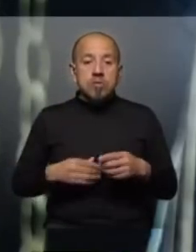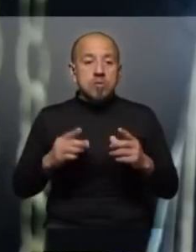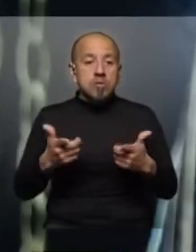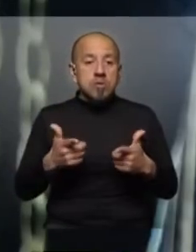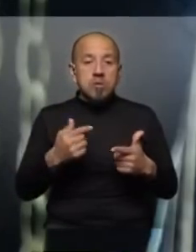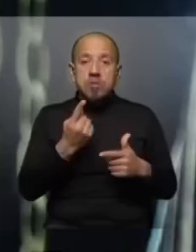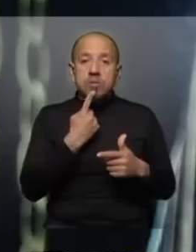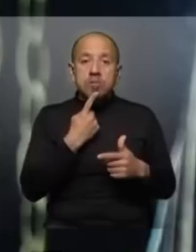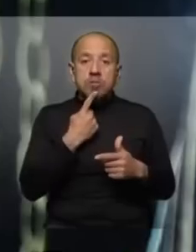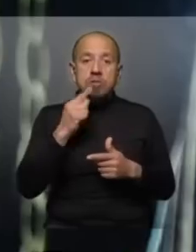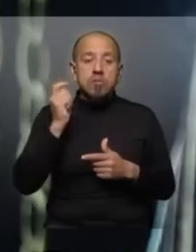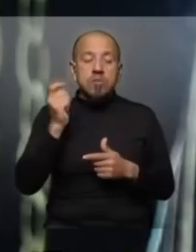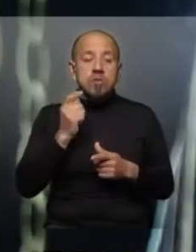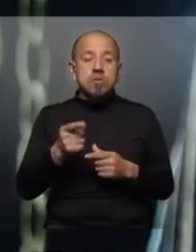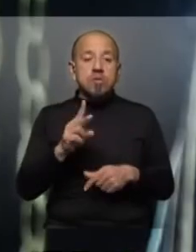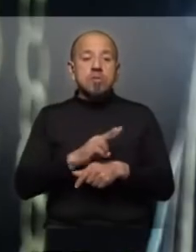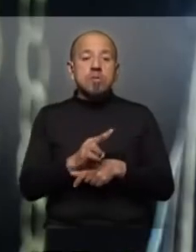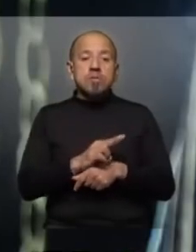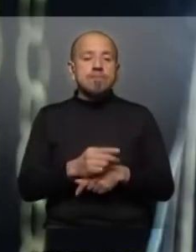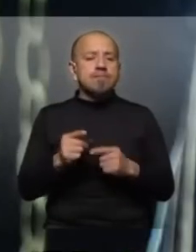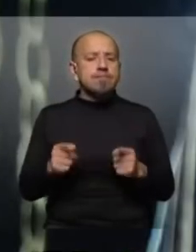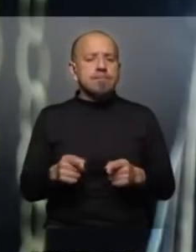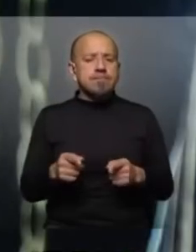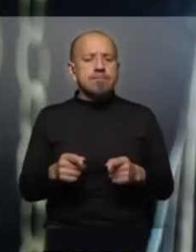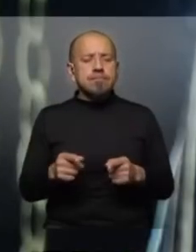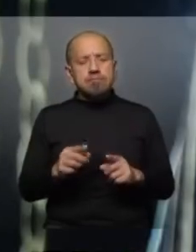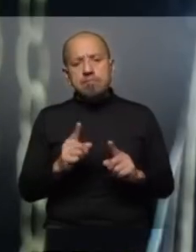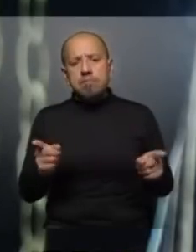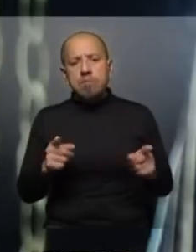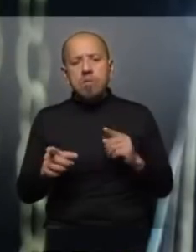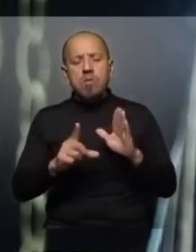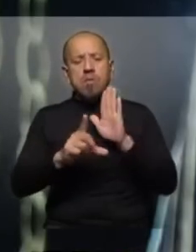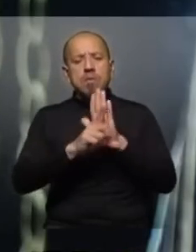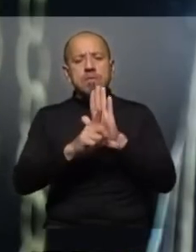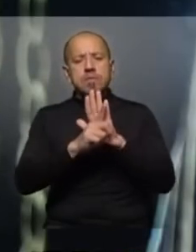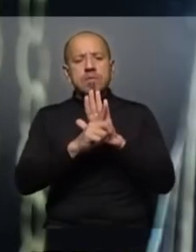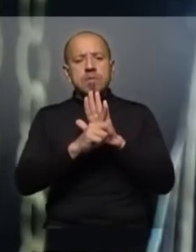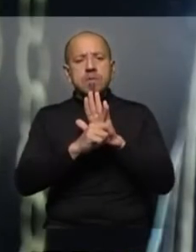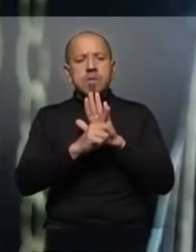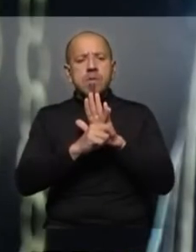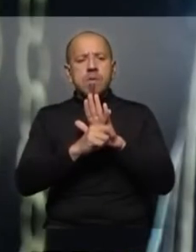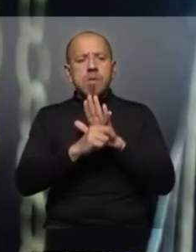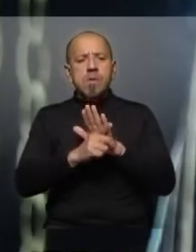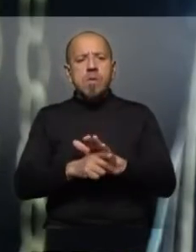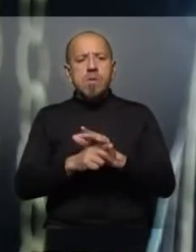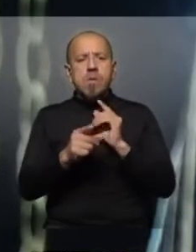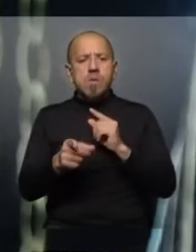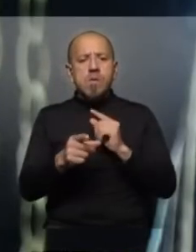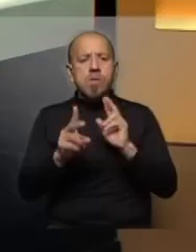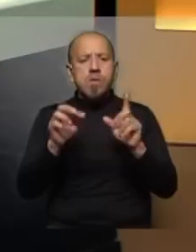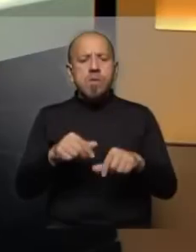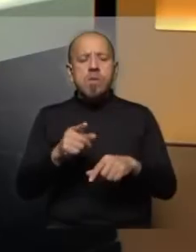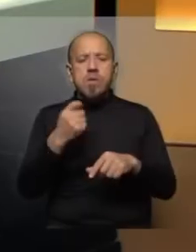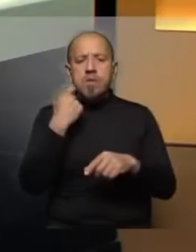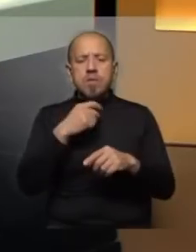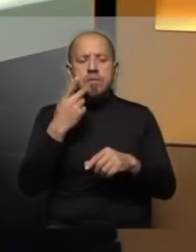política pública de seguridad este Esto no se resuelve con con una ley este que que que tipifica el delito de falta respeto